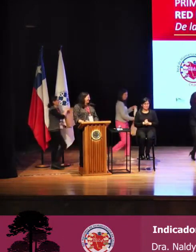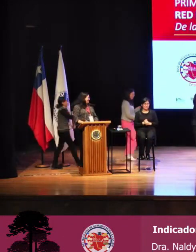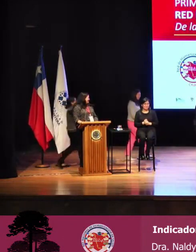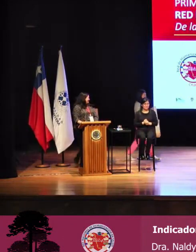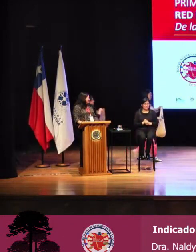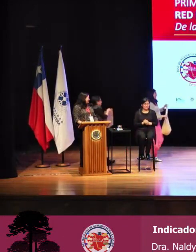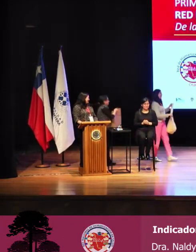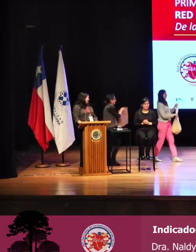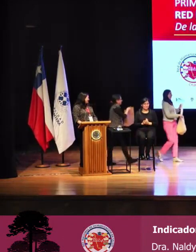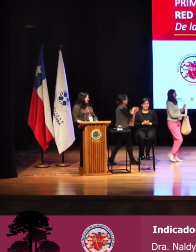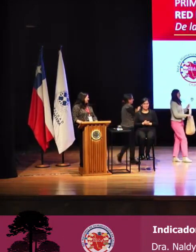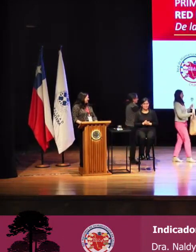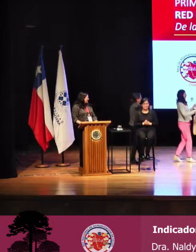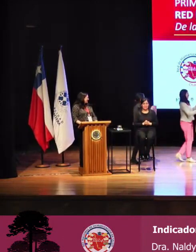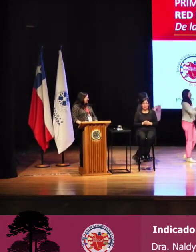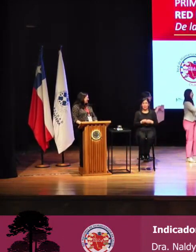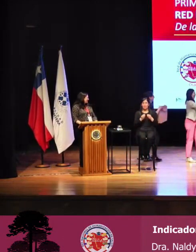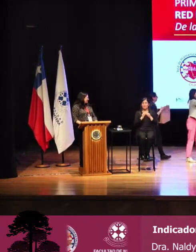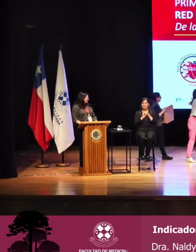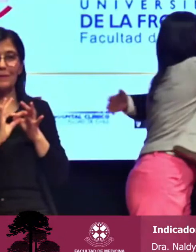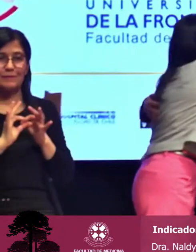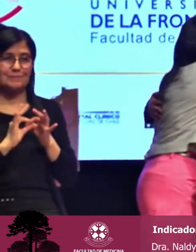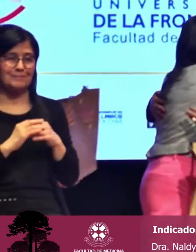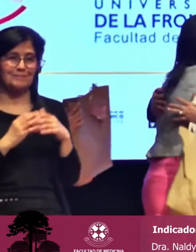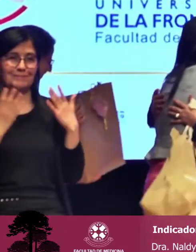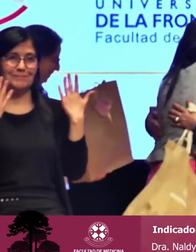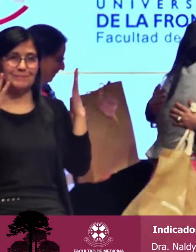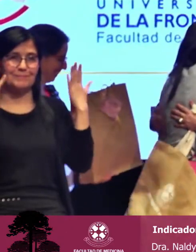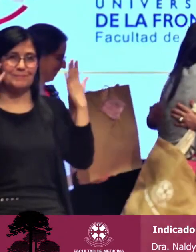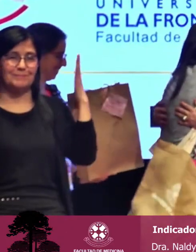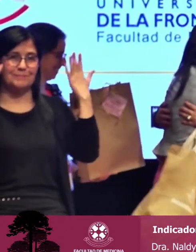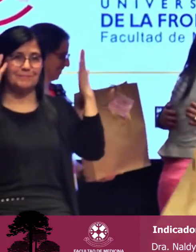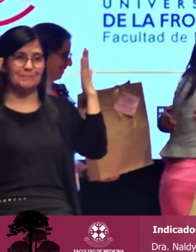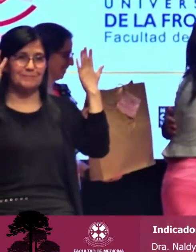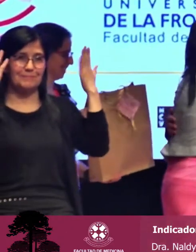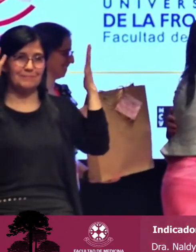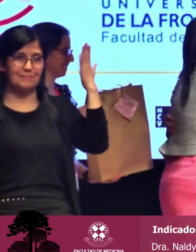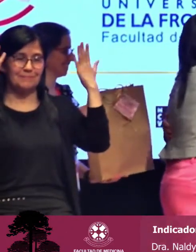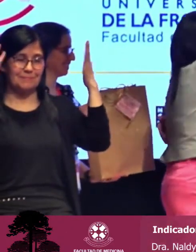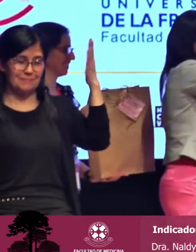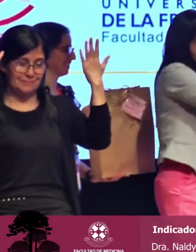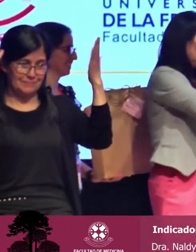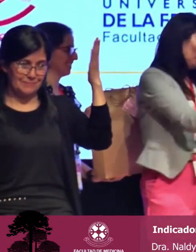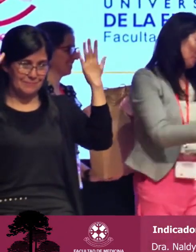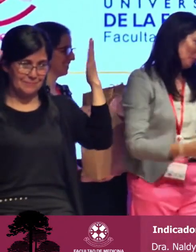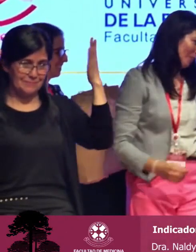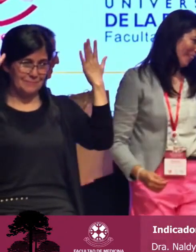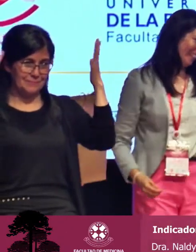Y le damos un aplauso grande.